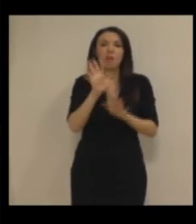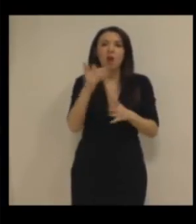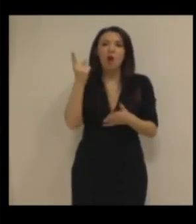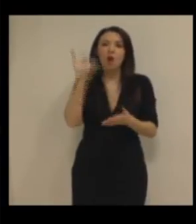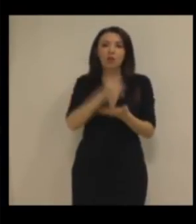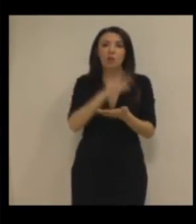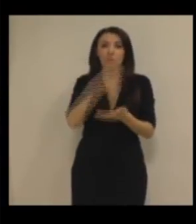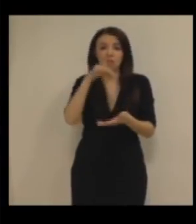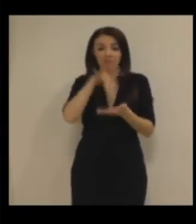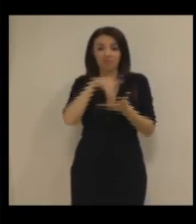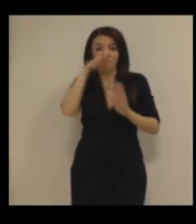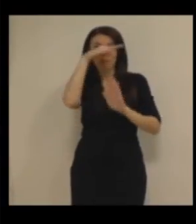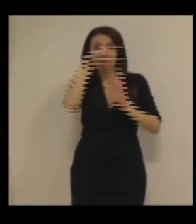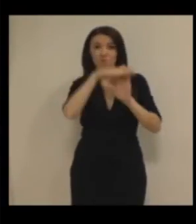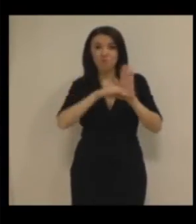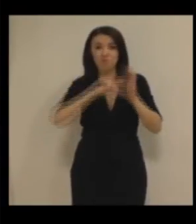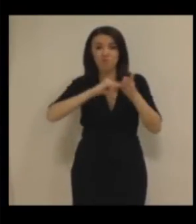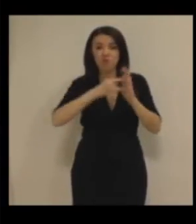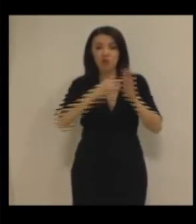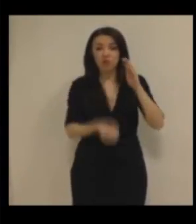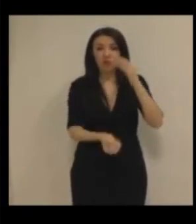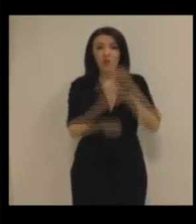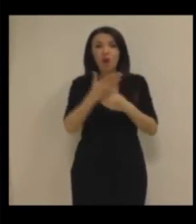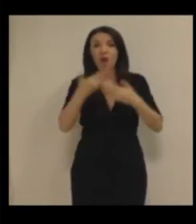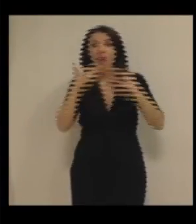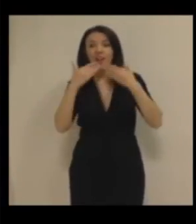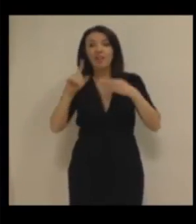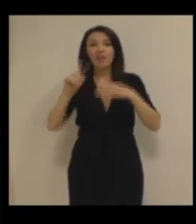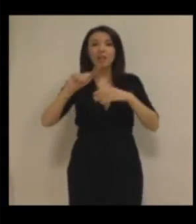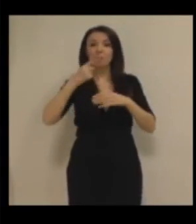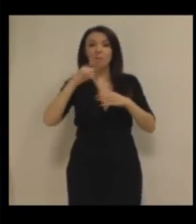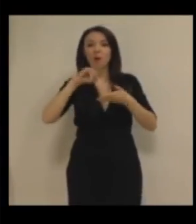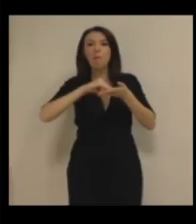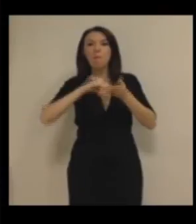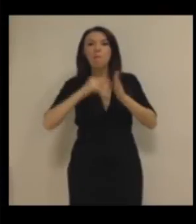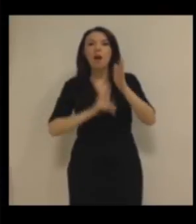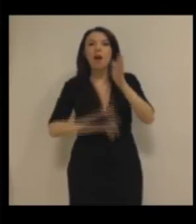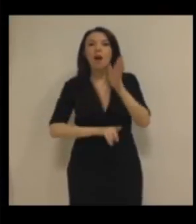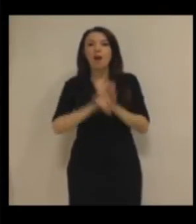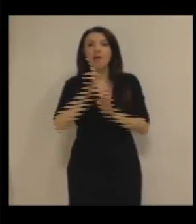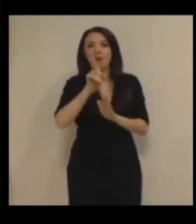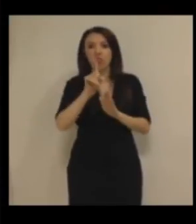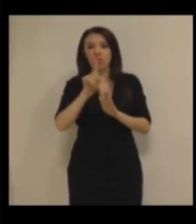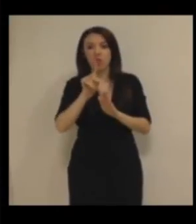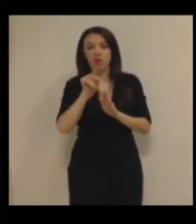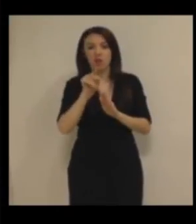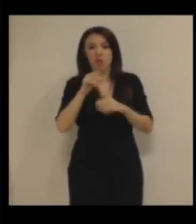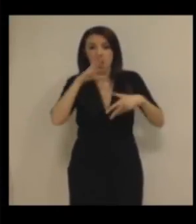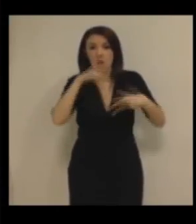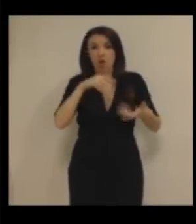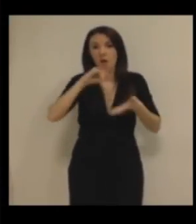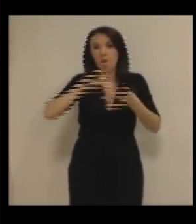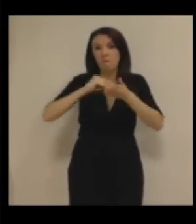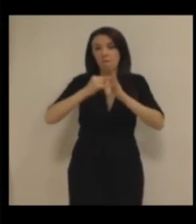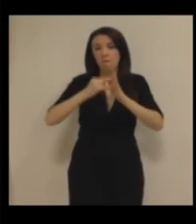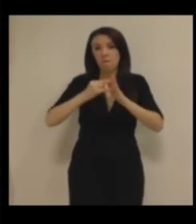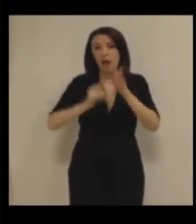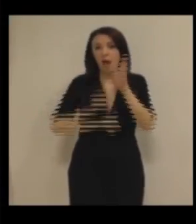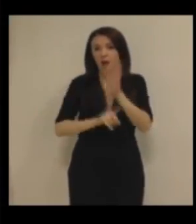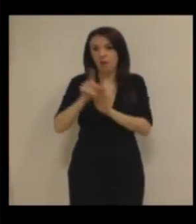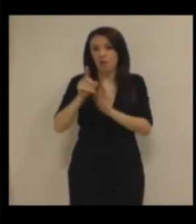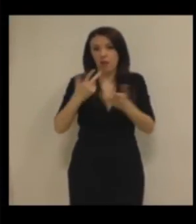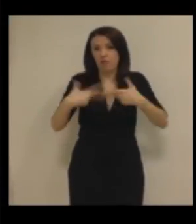volviendo al haber nacido el proyecto de un plan Avanza, que ahora mismo, ¿cuáles son? El plan Avanza entiendo que ha